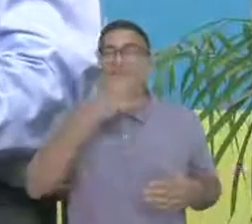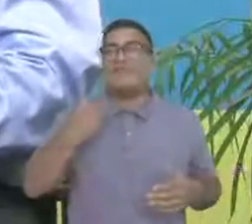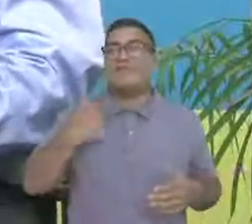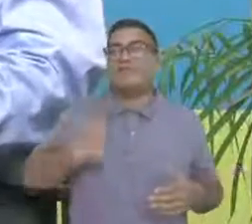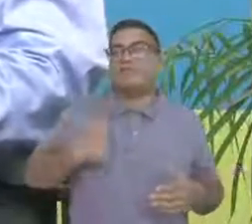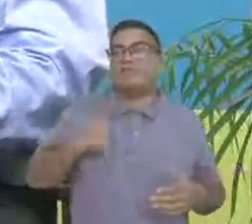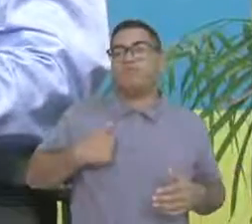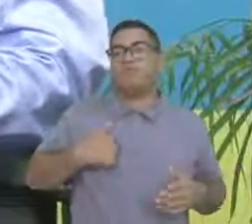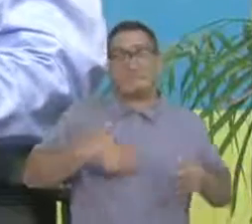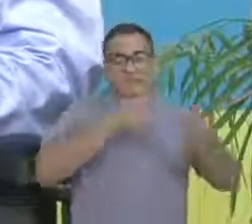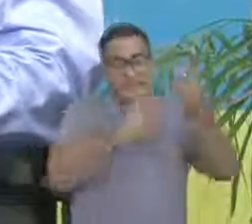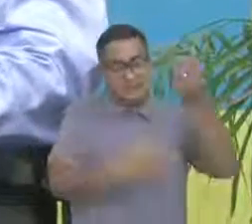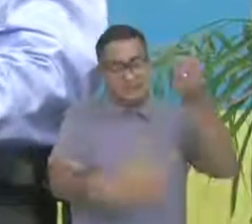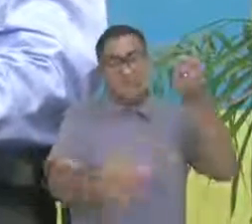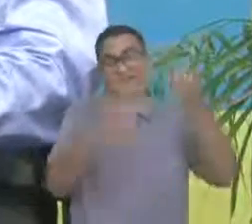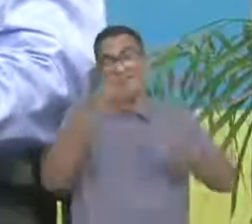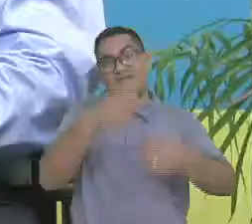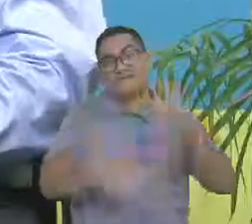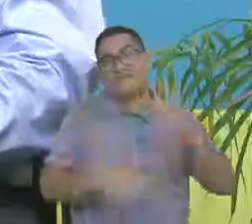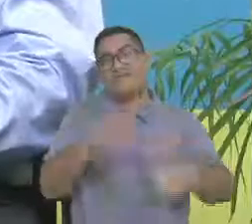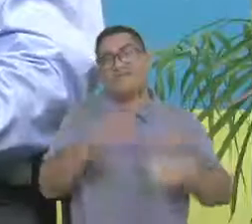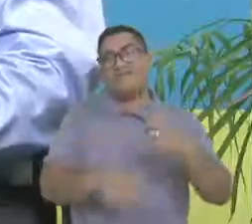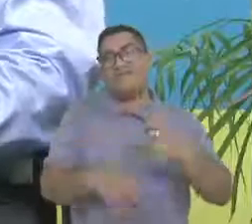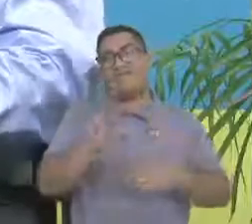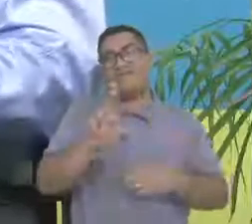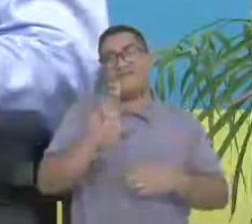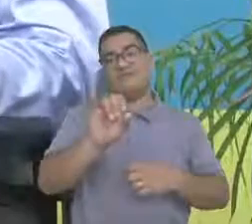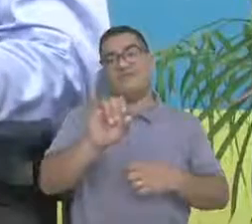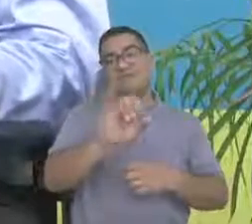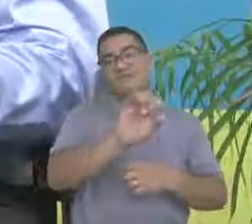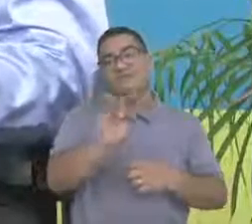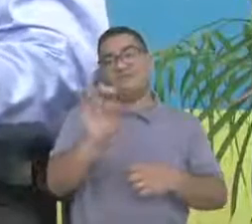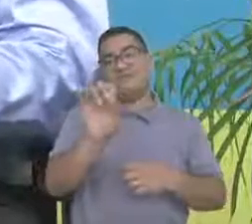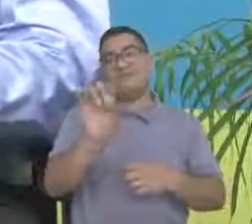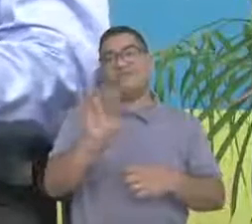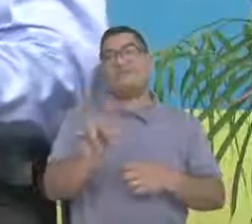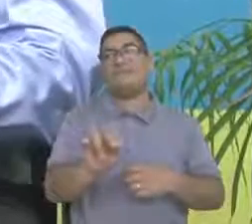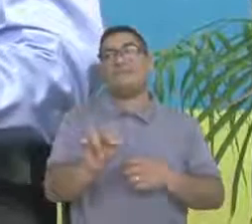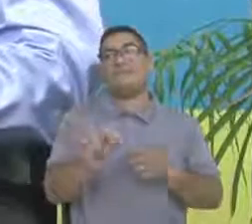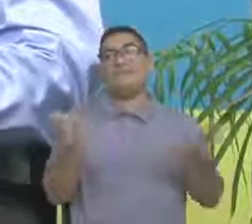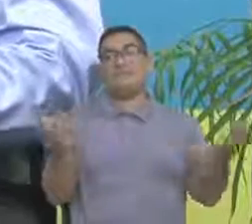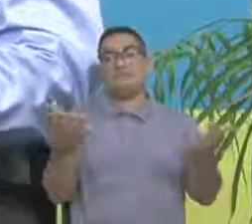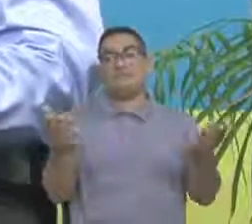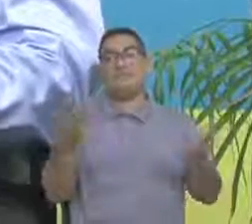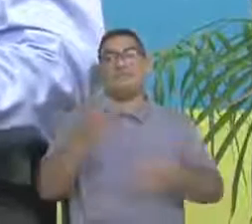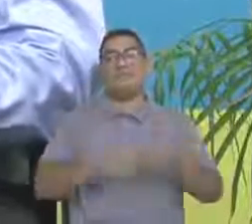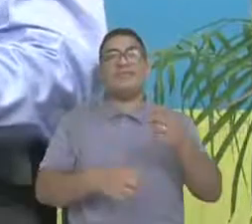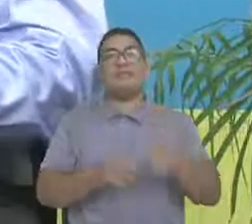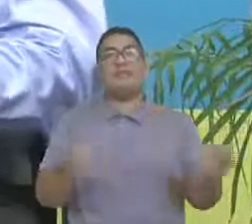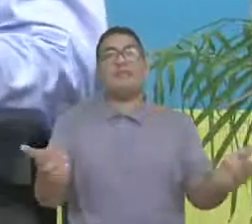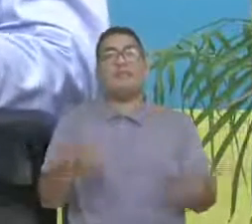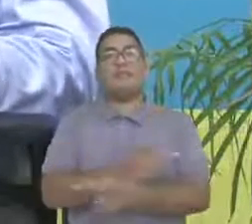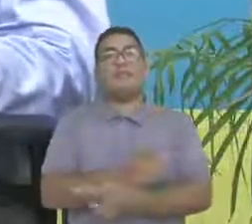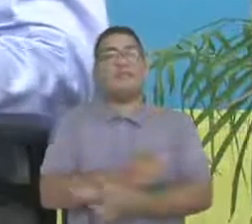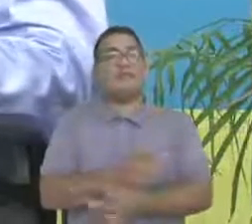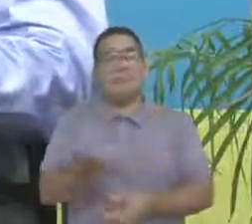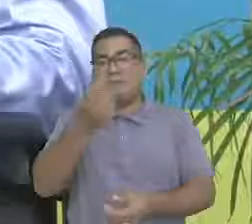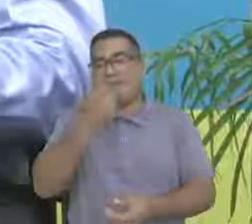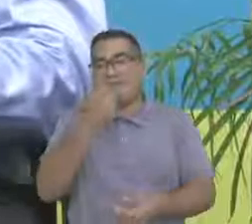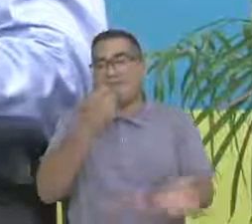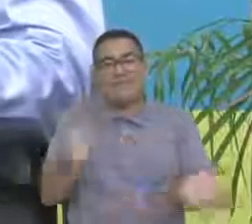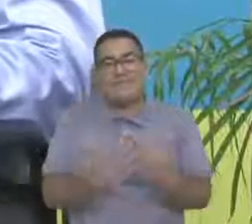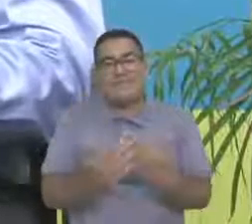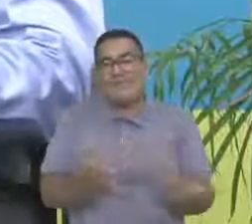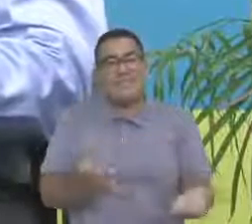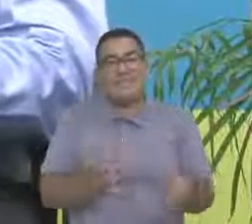un sangrado, causa una lesión renal que al final termina siendo así irreversible. Sin embargo, existe